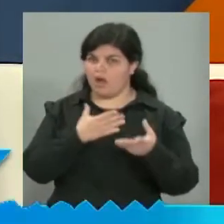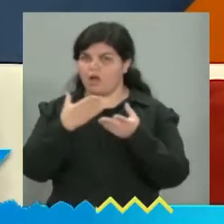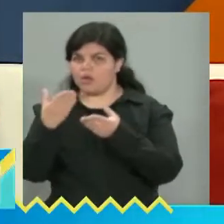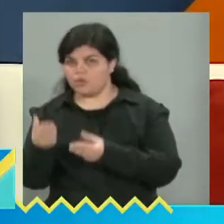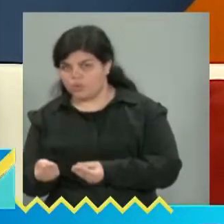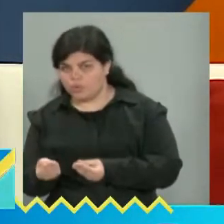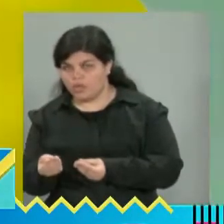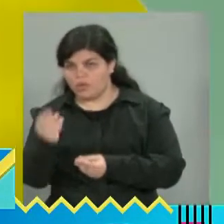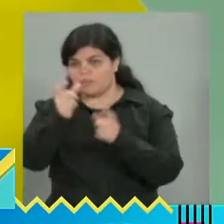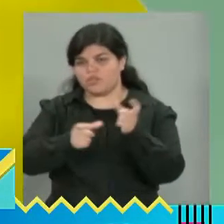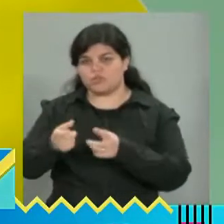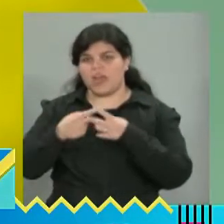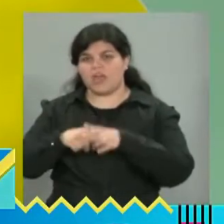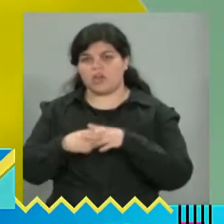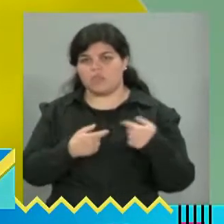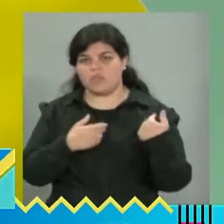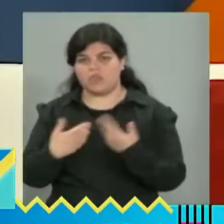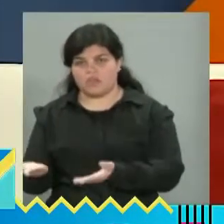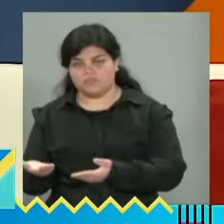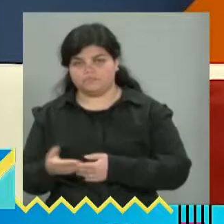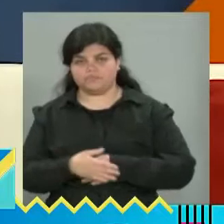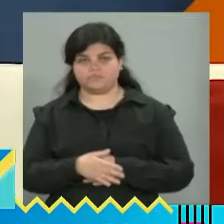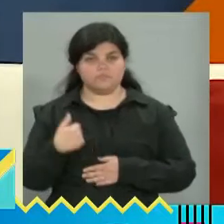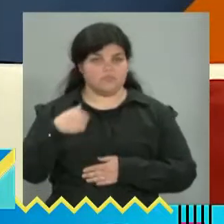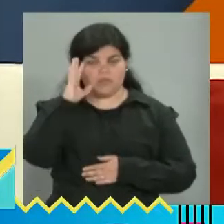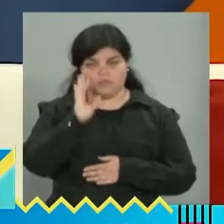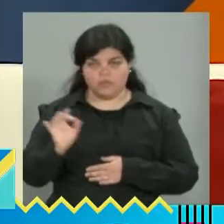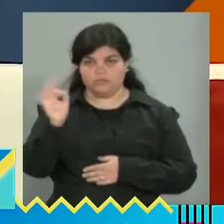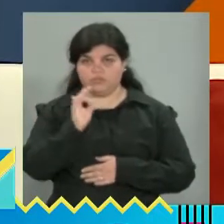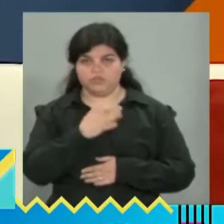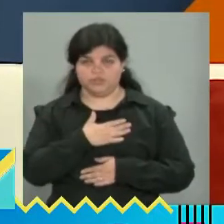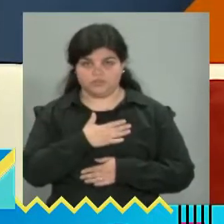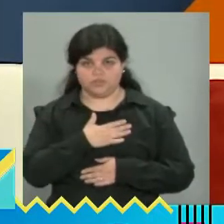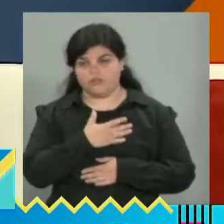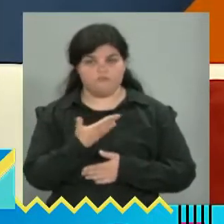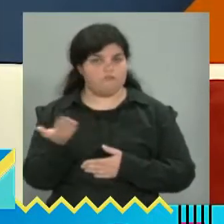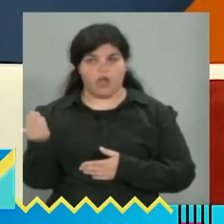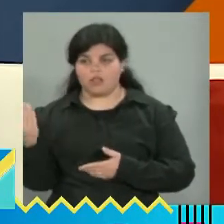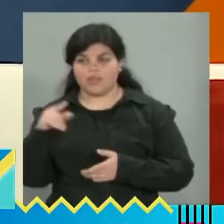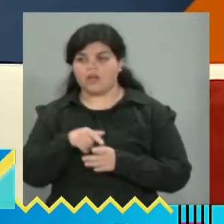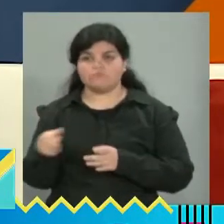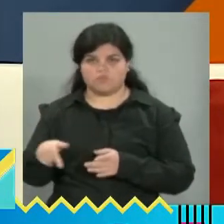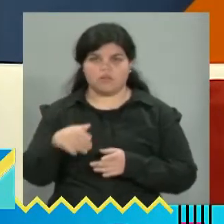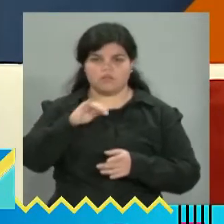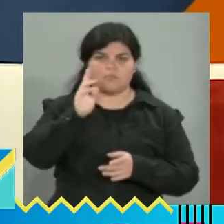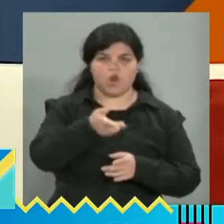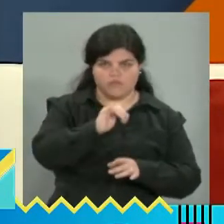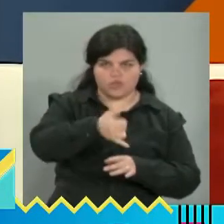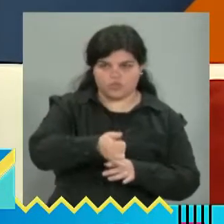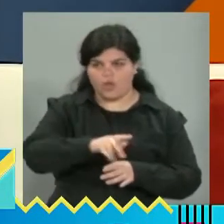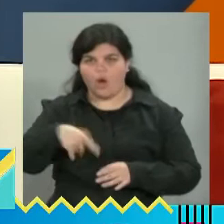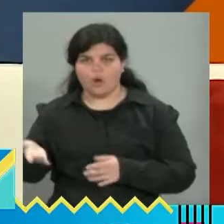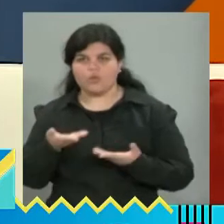a darle las herramientas para que pueda hacerlo. En mi opinión, creo que faltó la otra parte y creo que las medidas se han